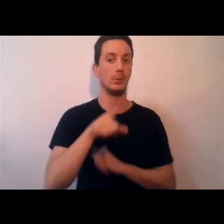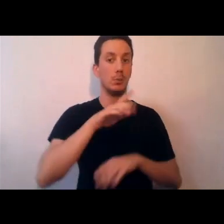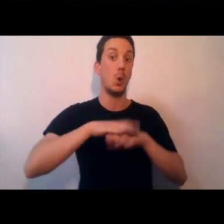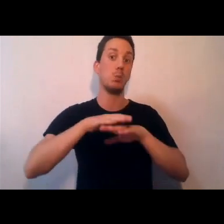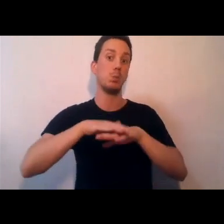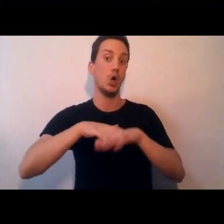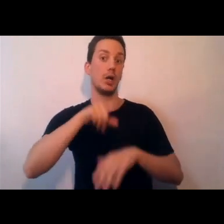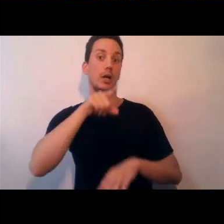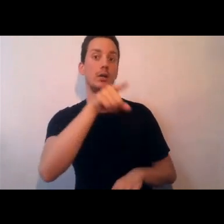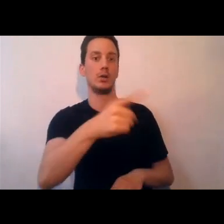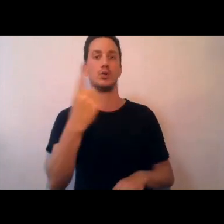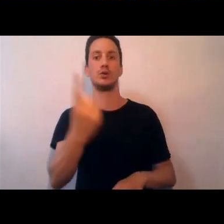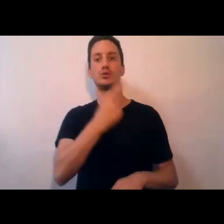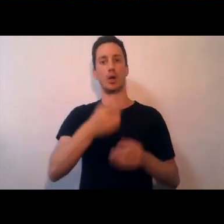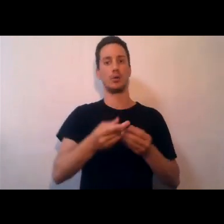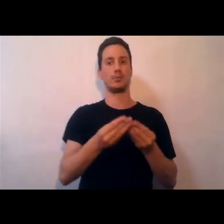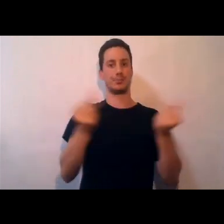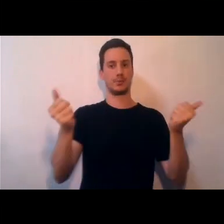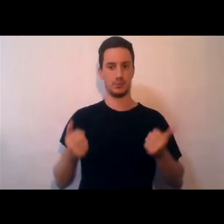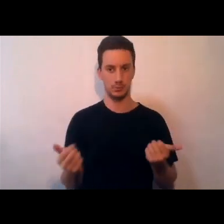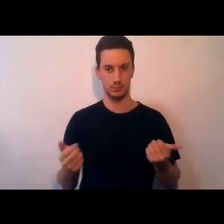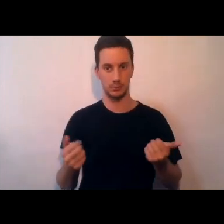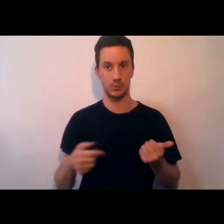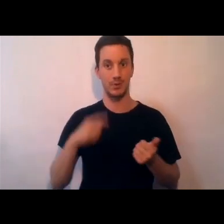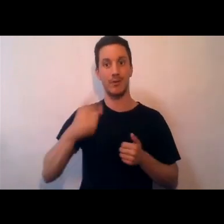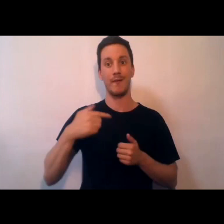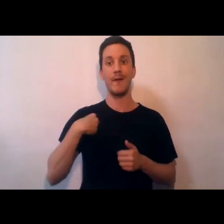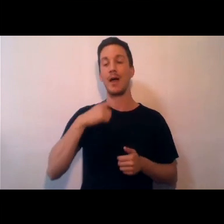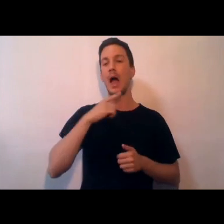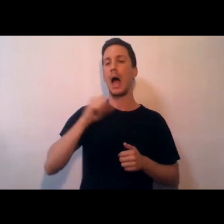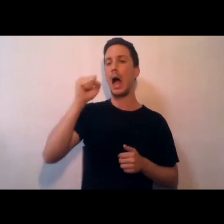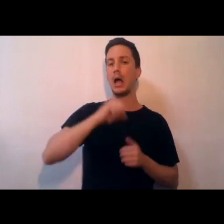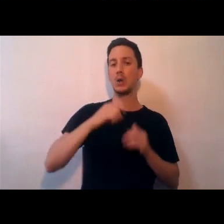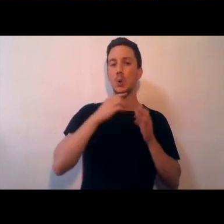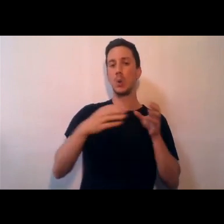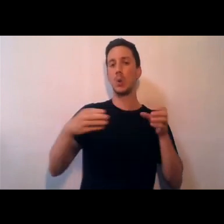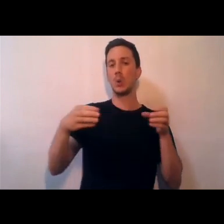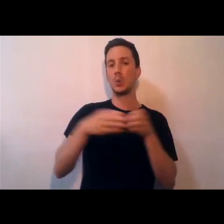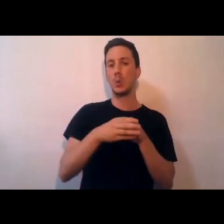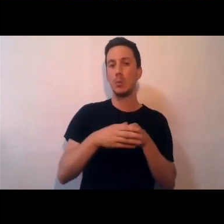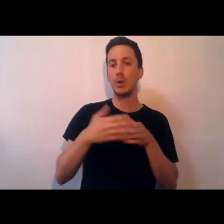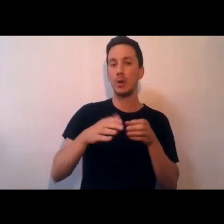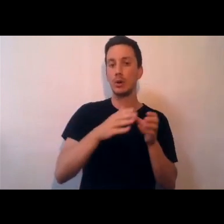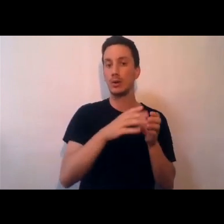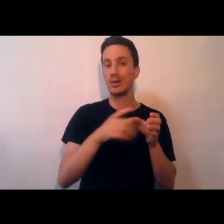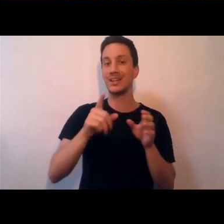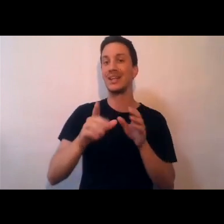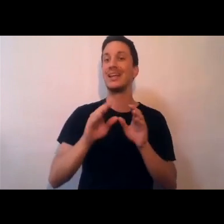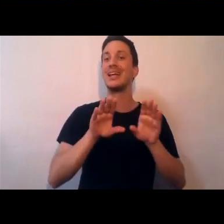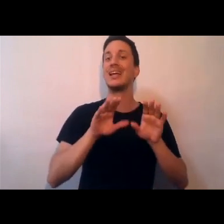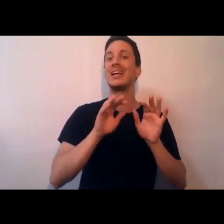valoran la desaparición de los moluscos al año de edad entre un grupo de los